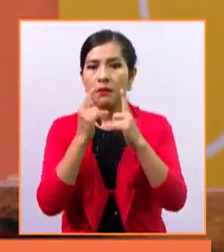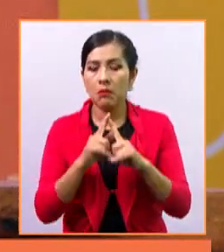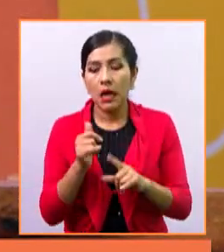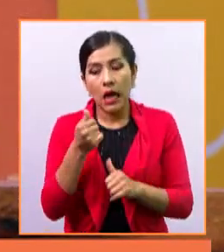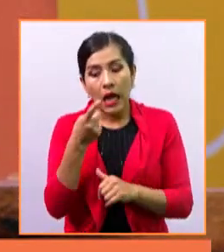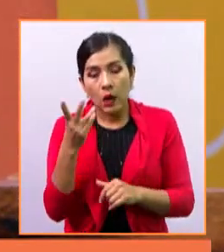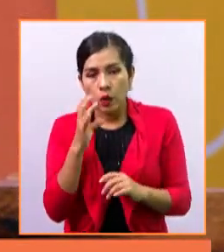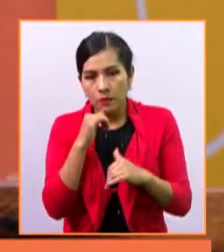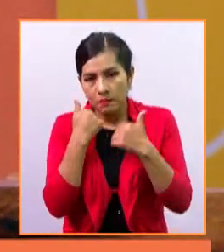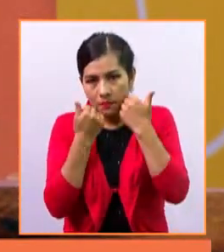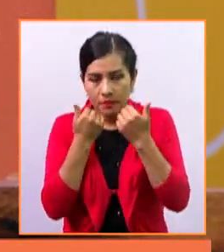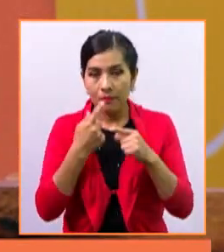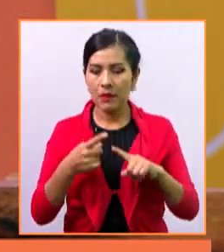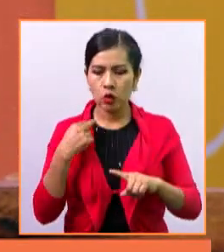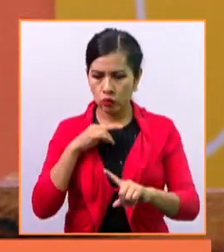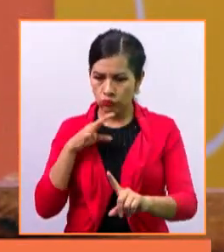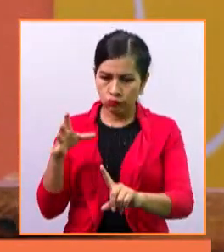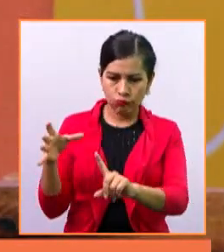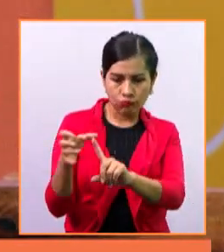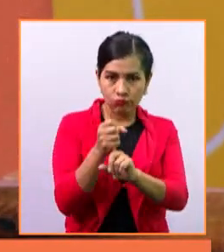un poquito les agarras,